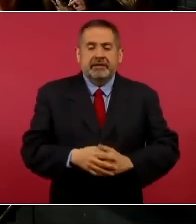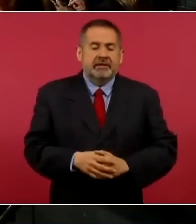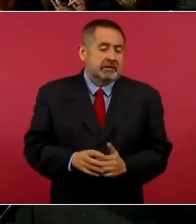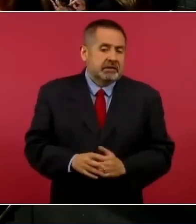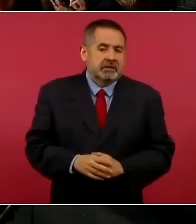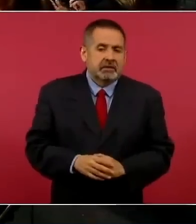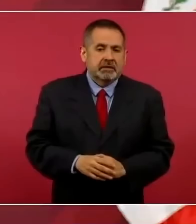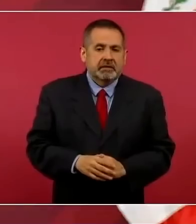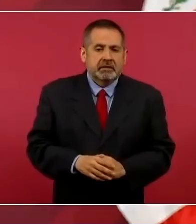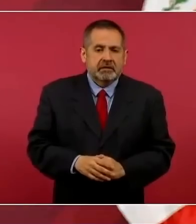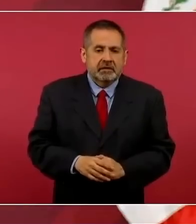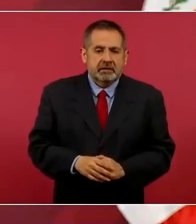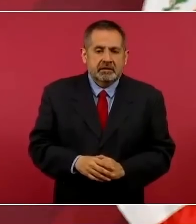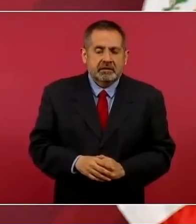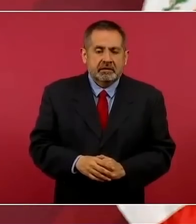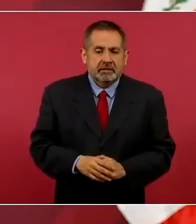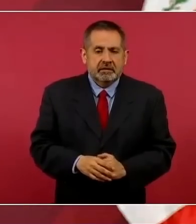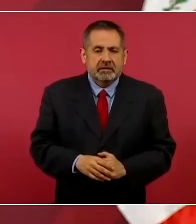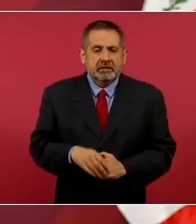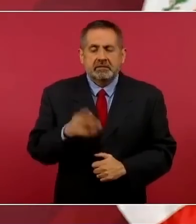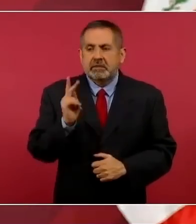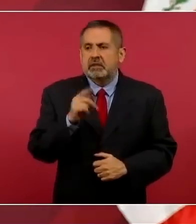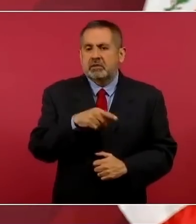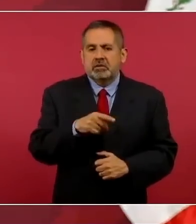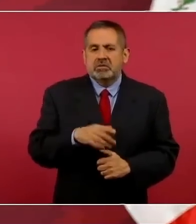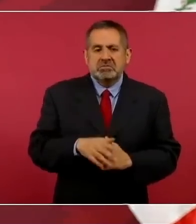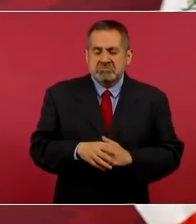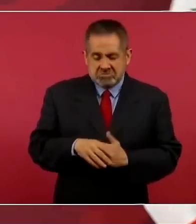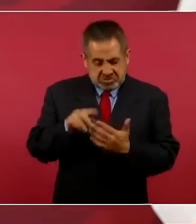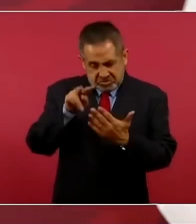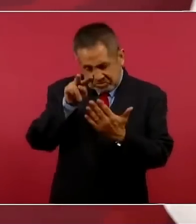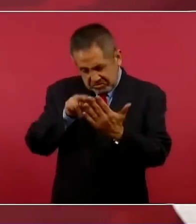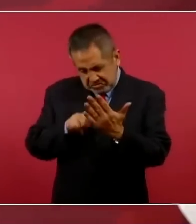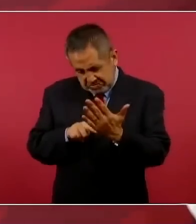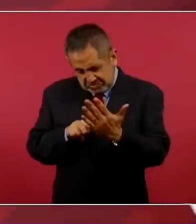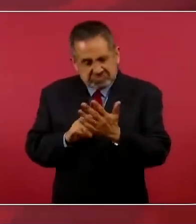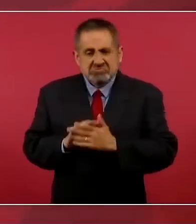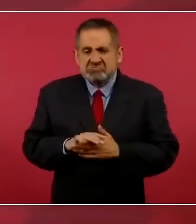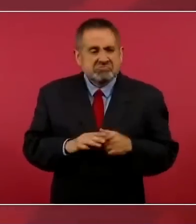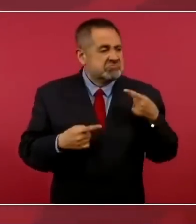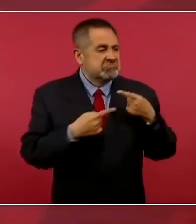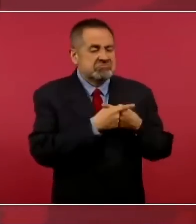Pero no hay absolutamente nada